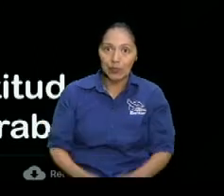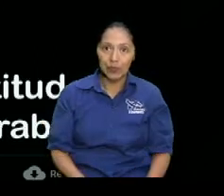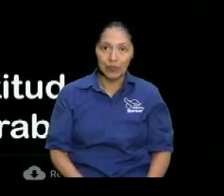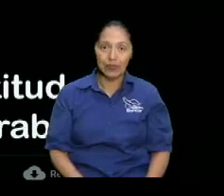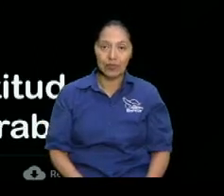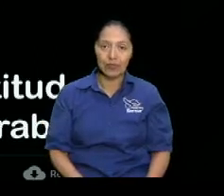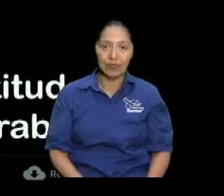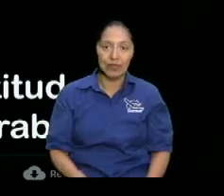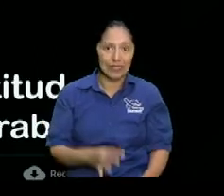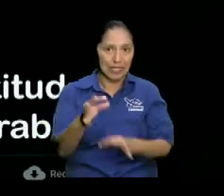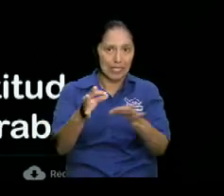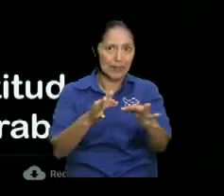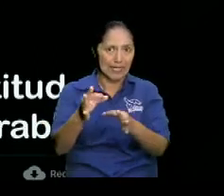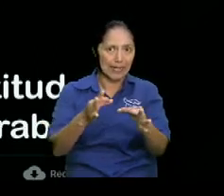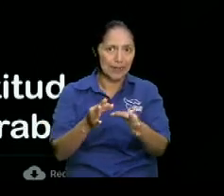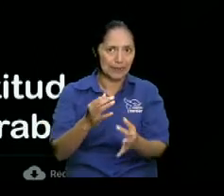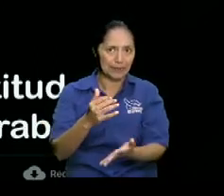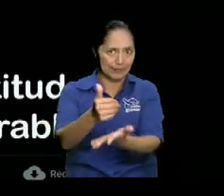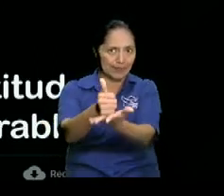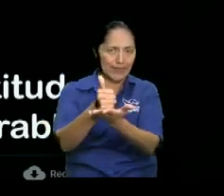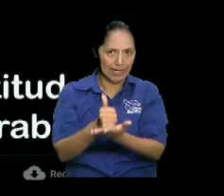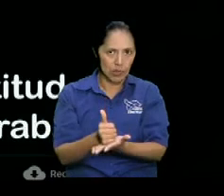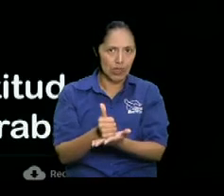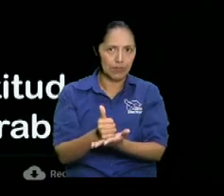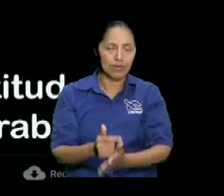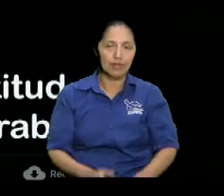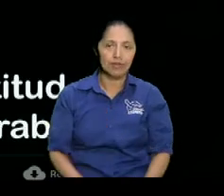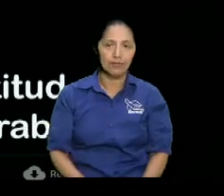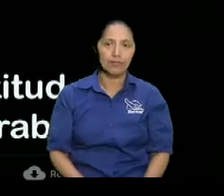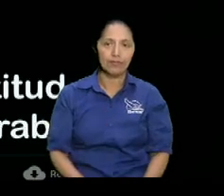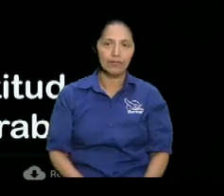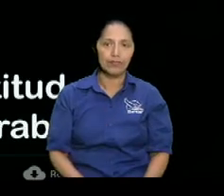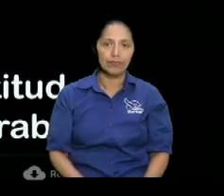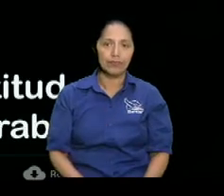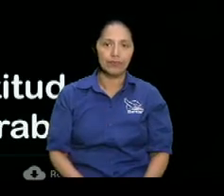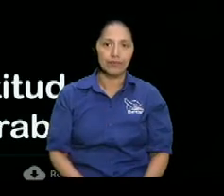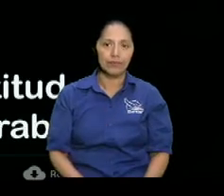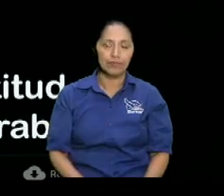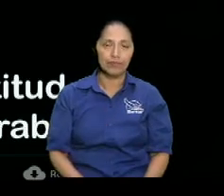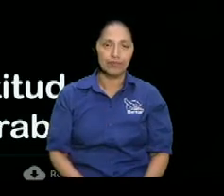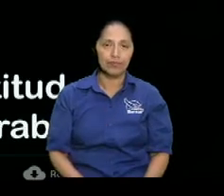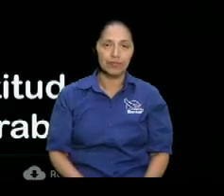—parafraseémoslo, écheme una mano para parafrasear esa primera línea.